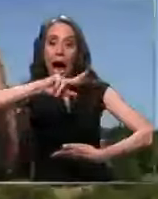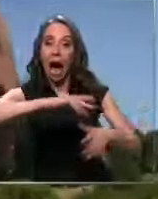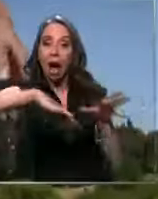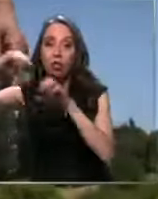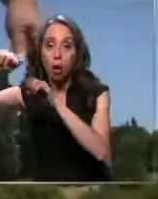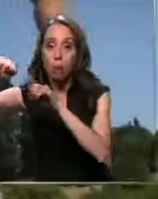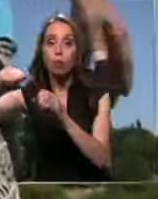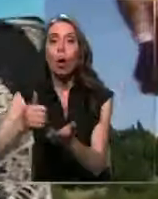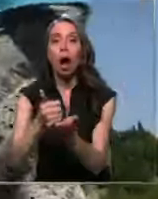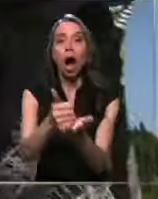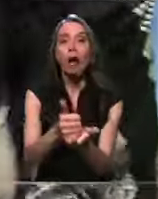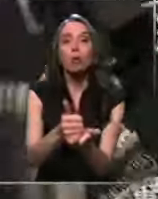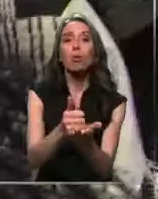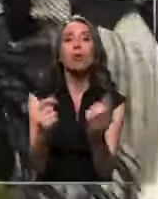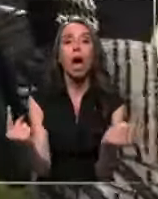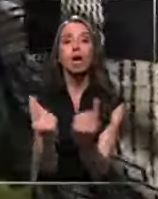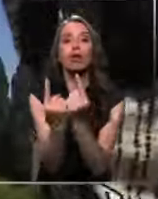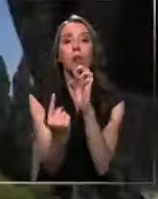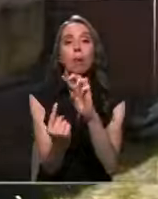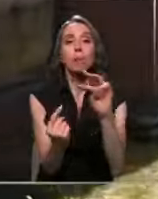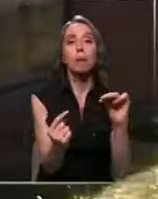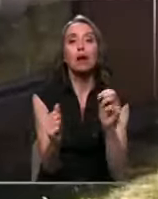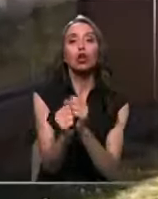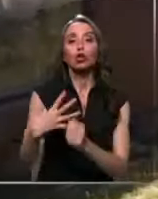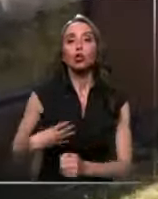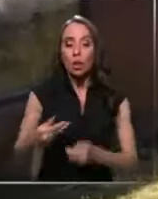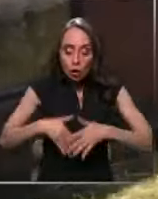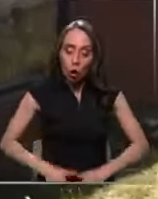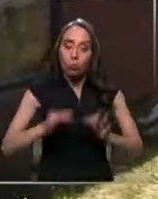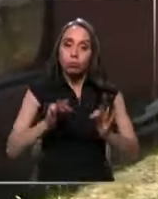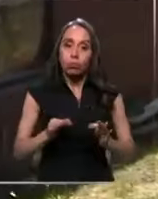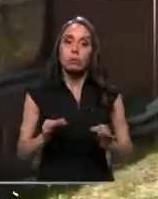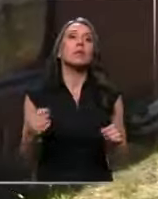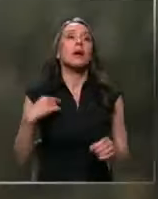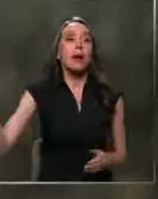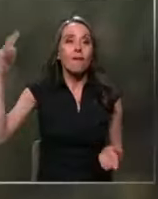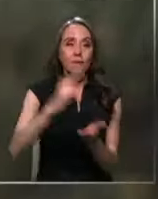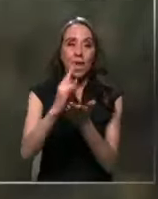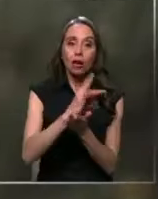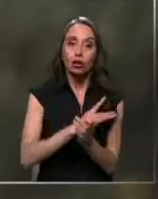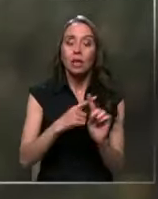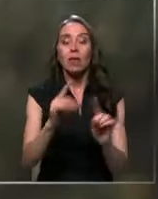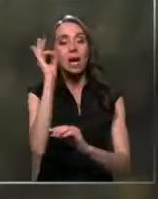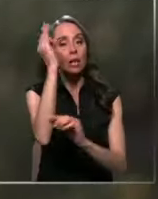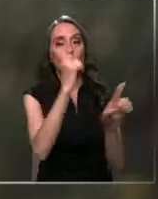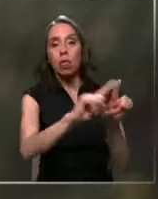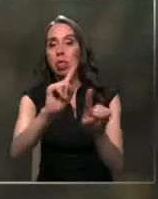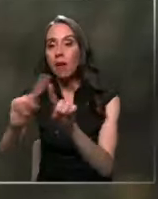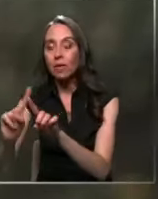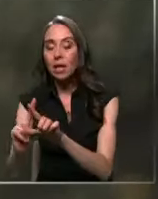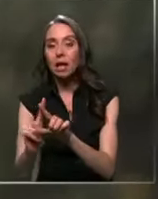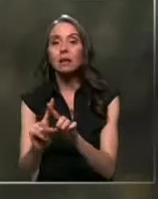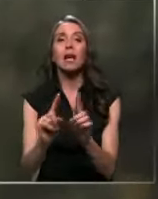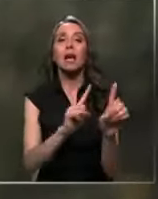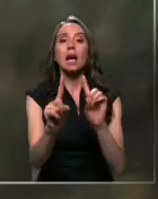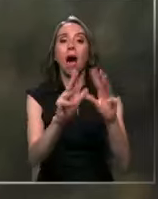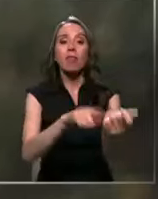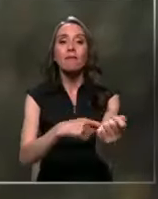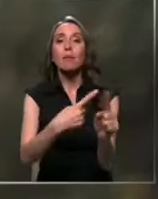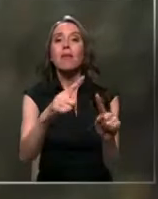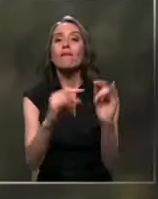hijos biológicos. Cada viaje a Chile es diferente, pero la misión es la misma. Cada reunión es diferente. Las dinámicas de cada familia